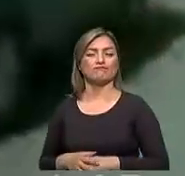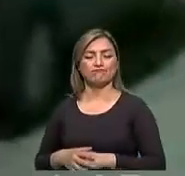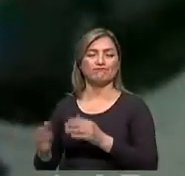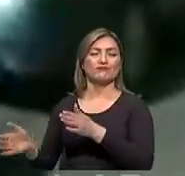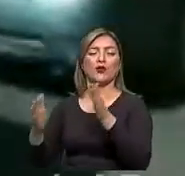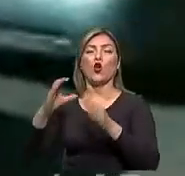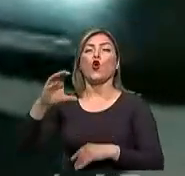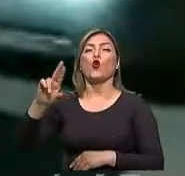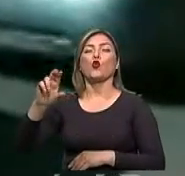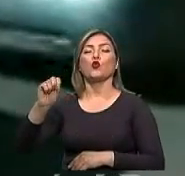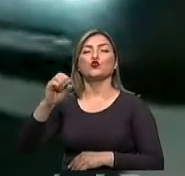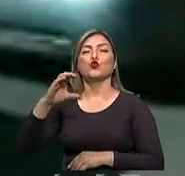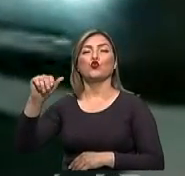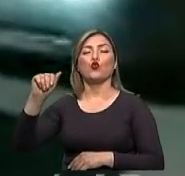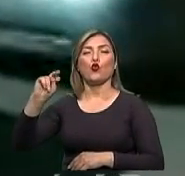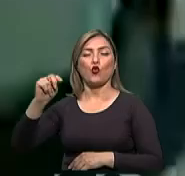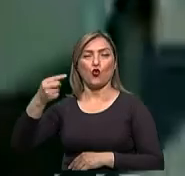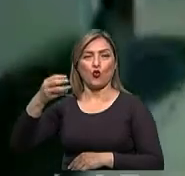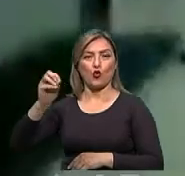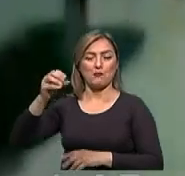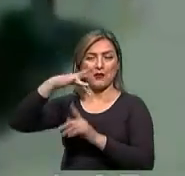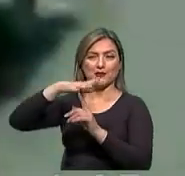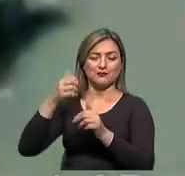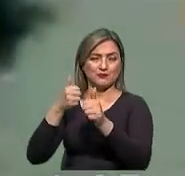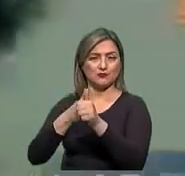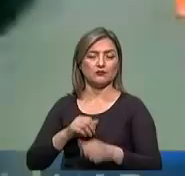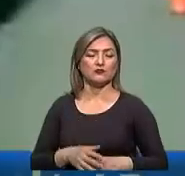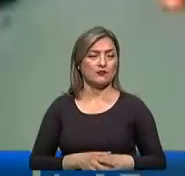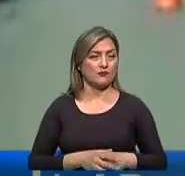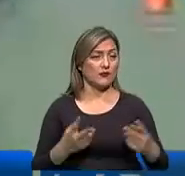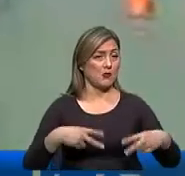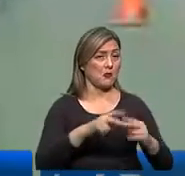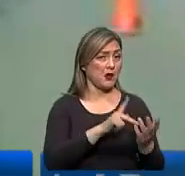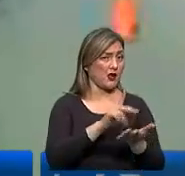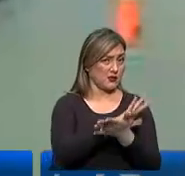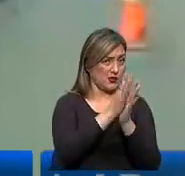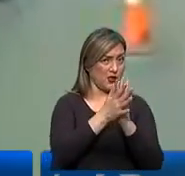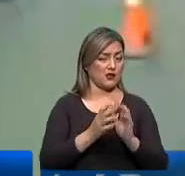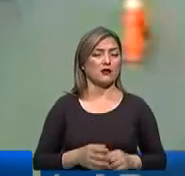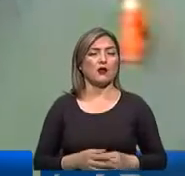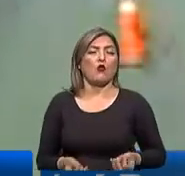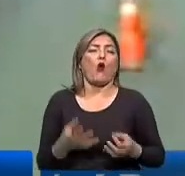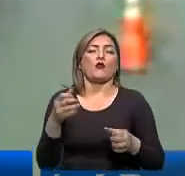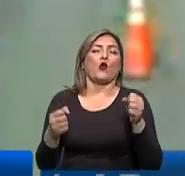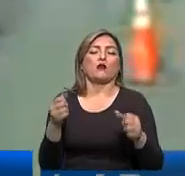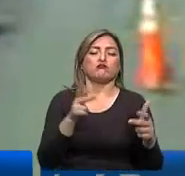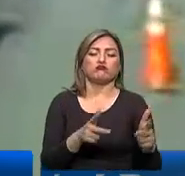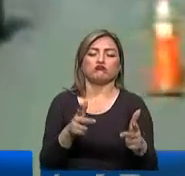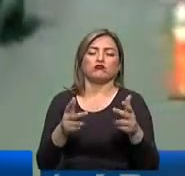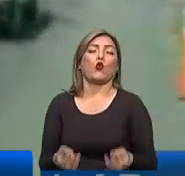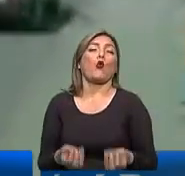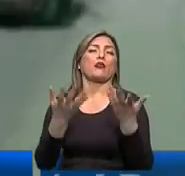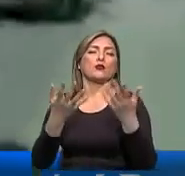al Parque Cuscungo. Importante mencionar que esto no tiene ningún costo. ¿Cuántos puestos hay para los vehículos en cada